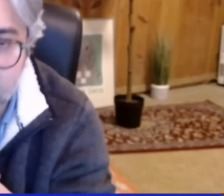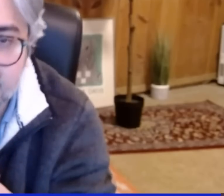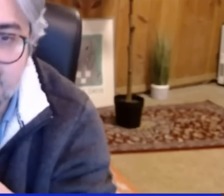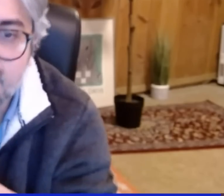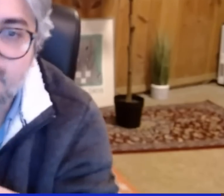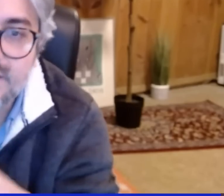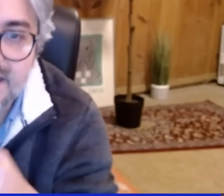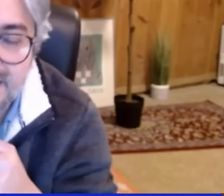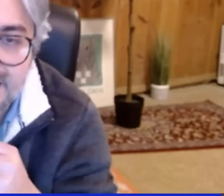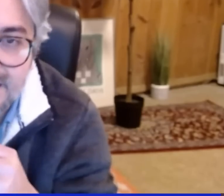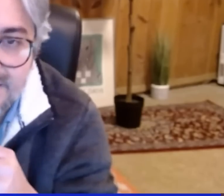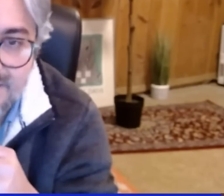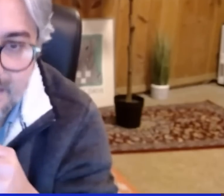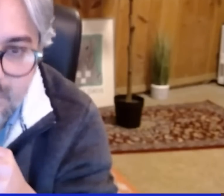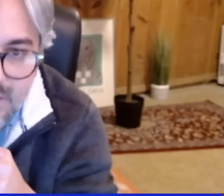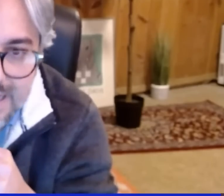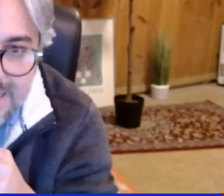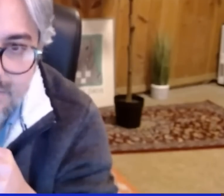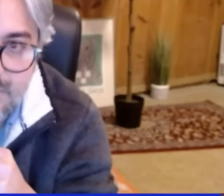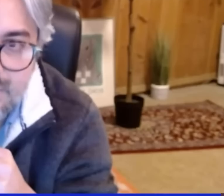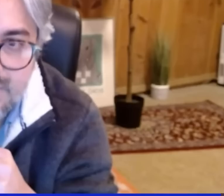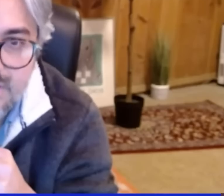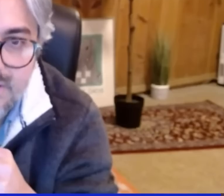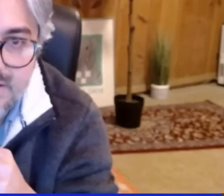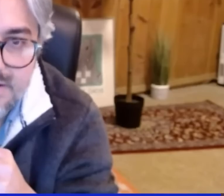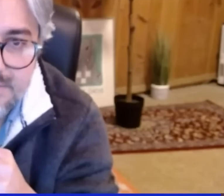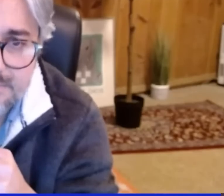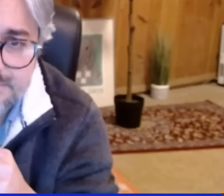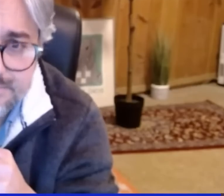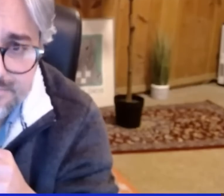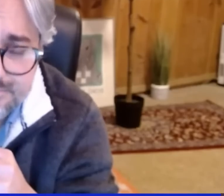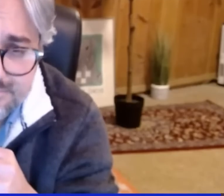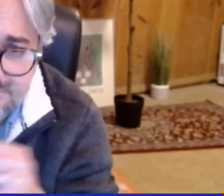Genaro García Luna, del abogado,